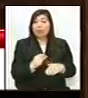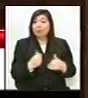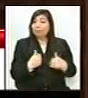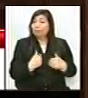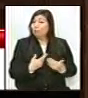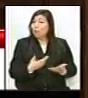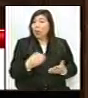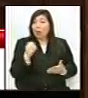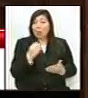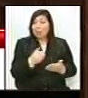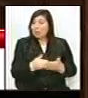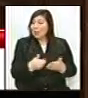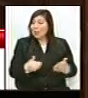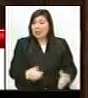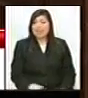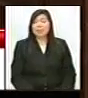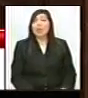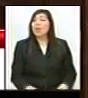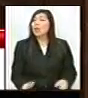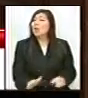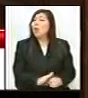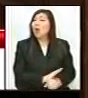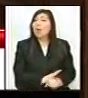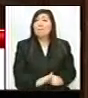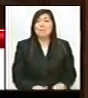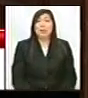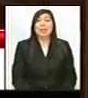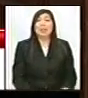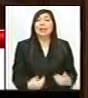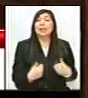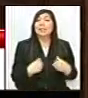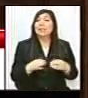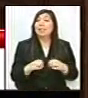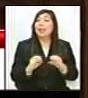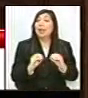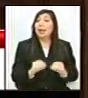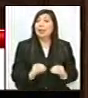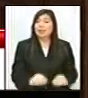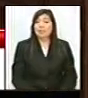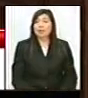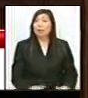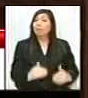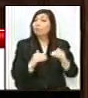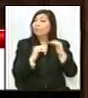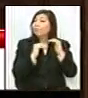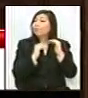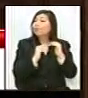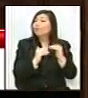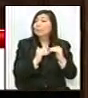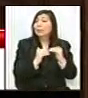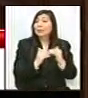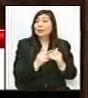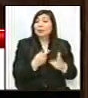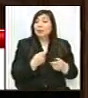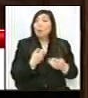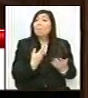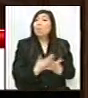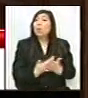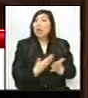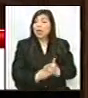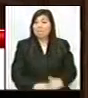conocimiento oportuno y completo de los cargos que se le hacían y se les limitó el acceso al acervo